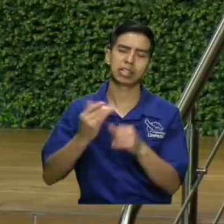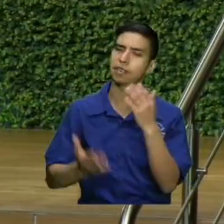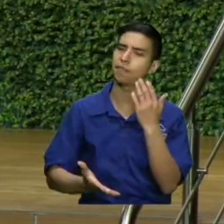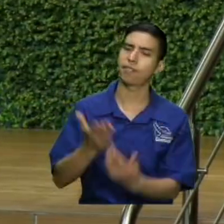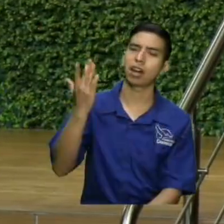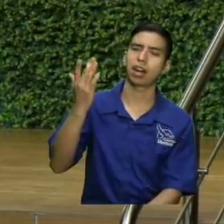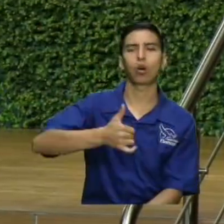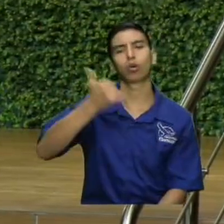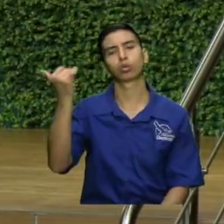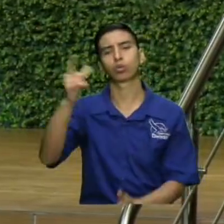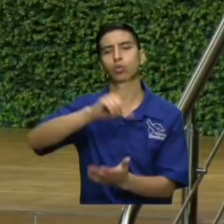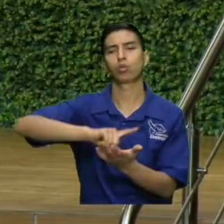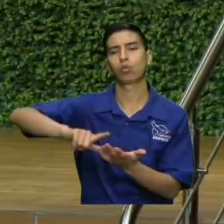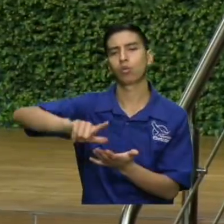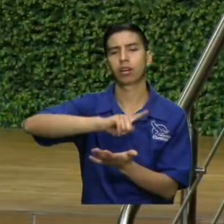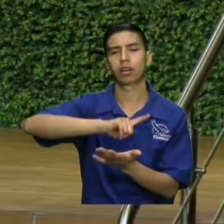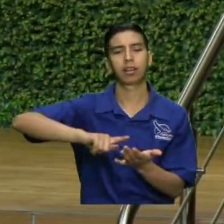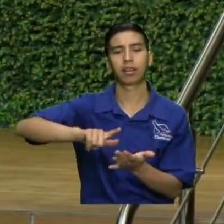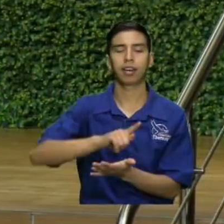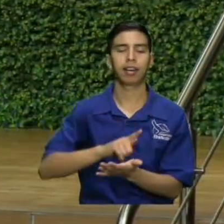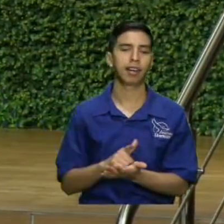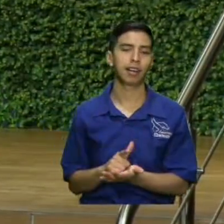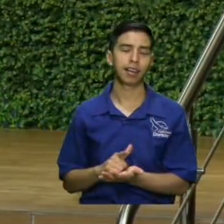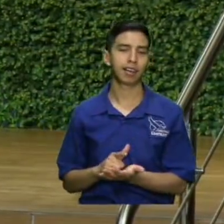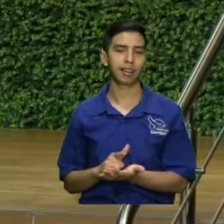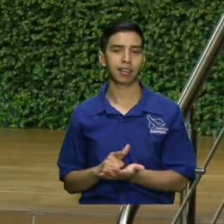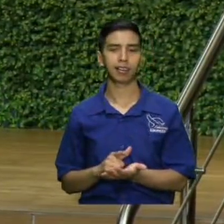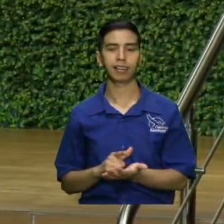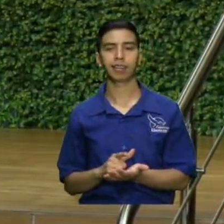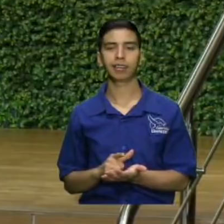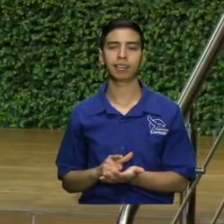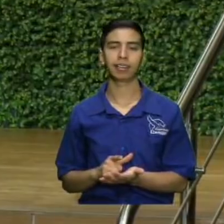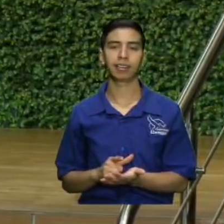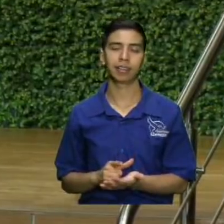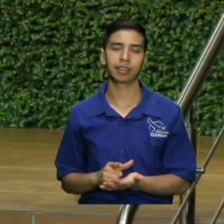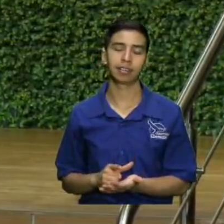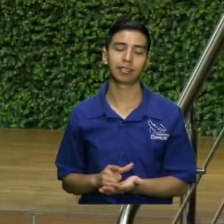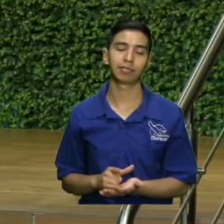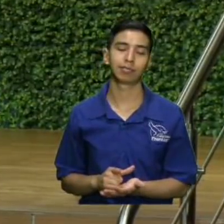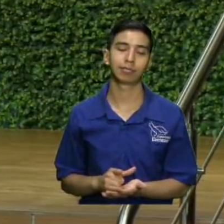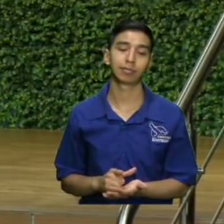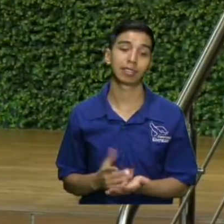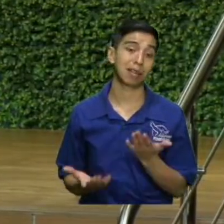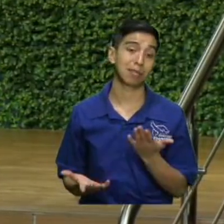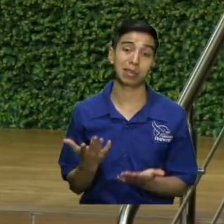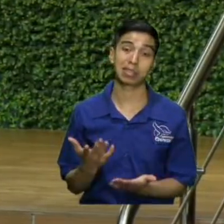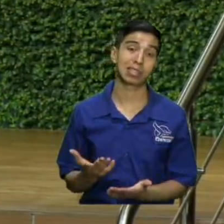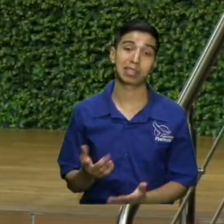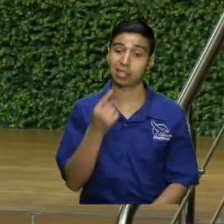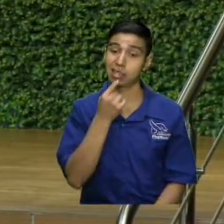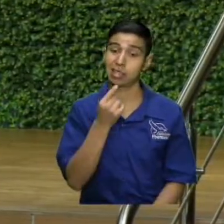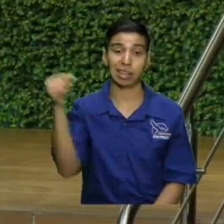es que ahí puedan con tortilla tiesa. No, fíjese que no.